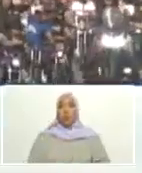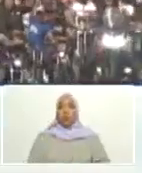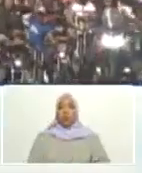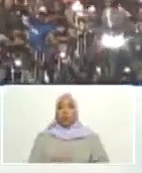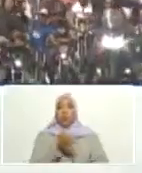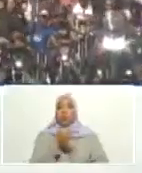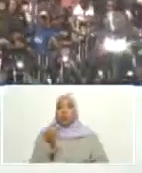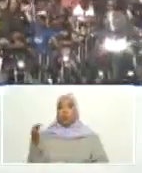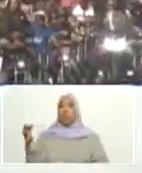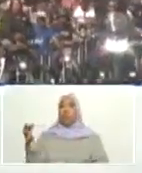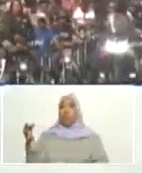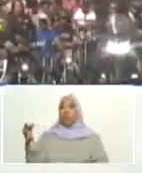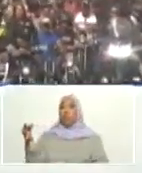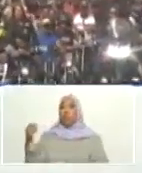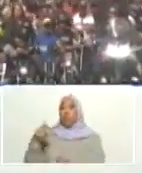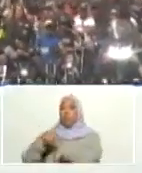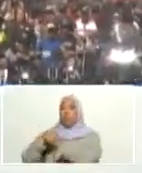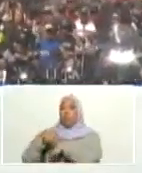perfectamente a esta hora,